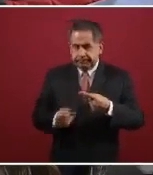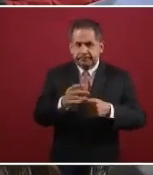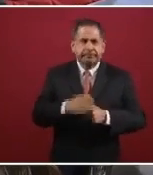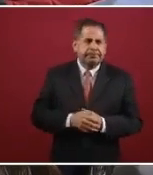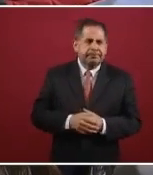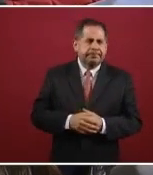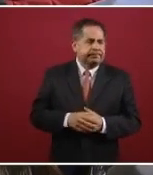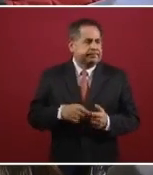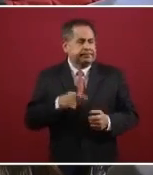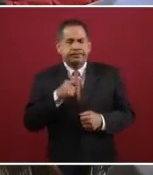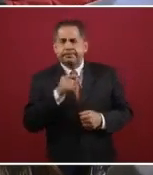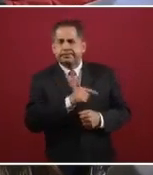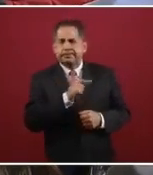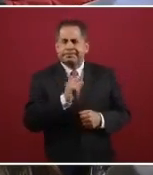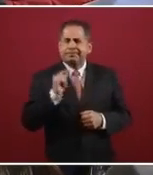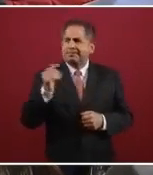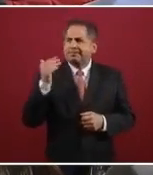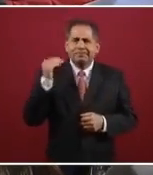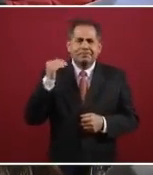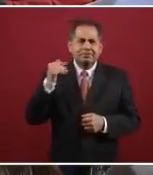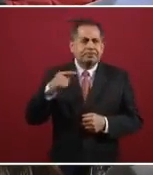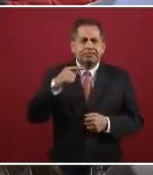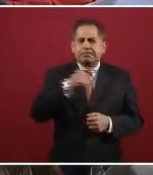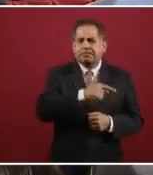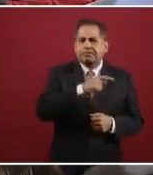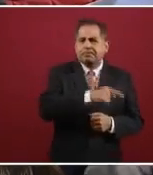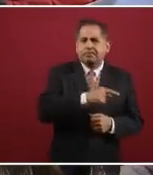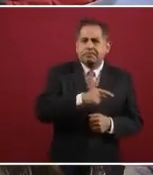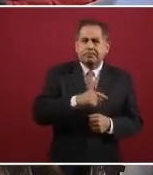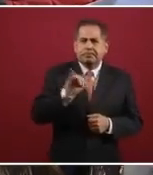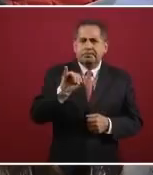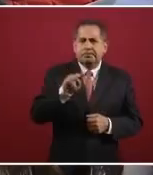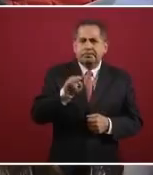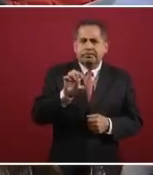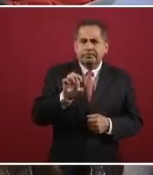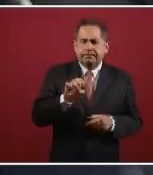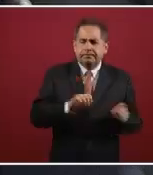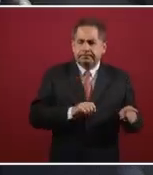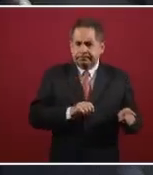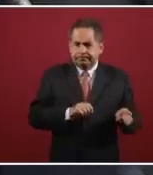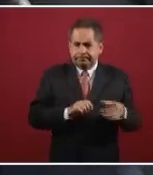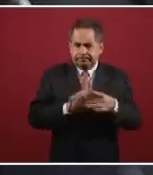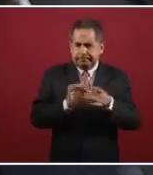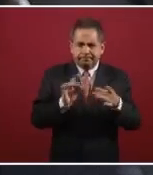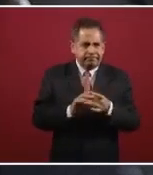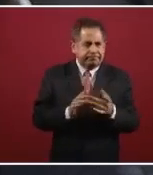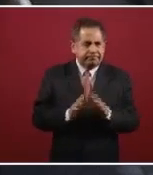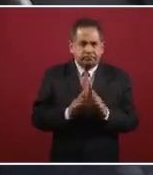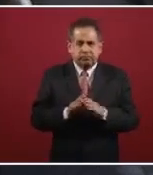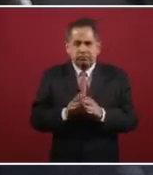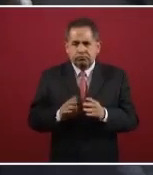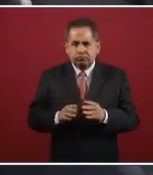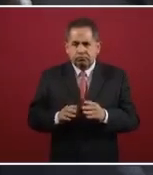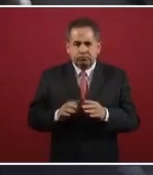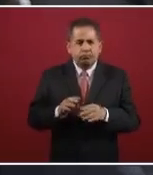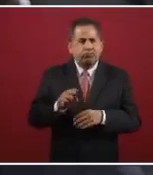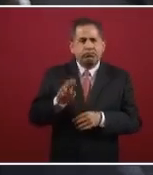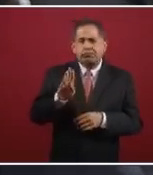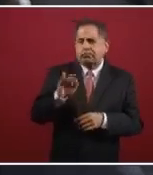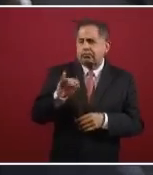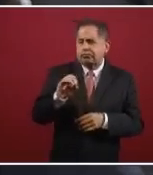datos que daba hace unos días el INE acerca de cómo se han usado los datos